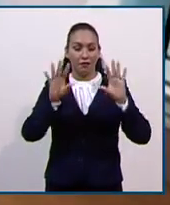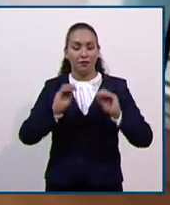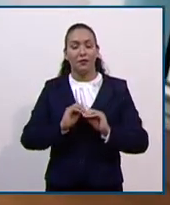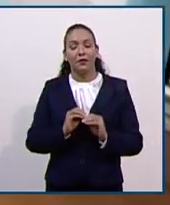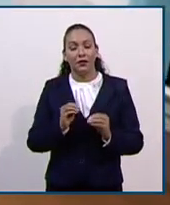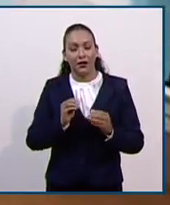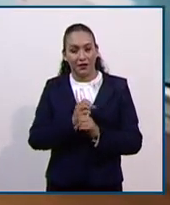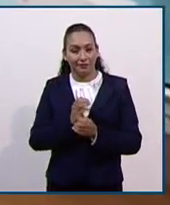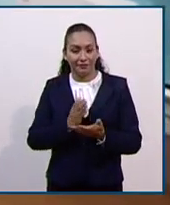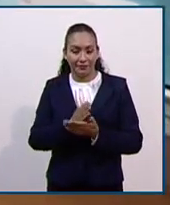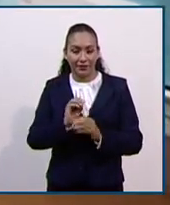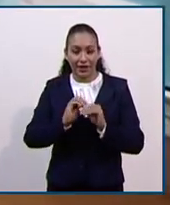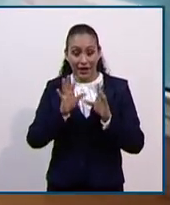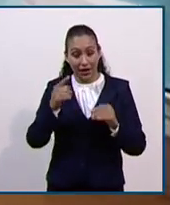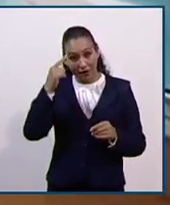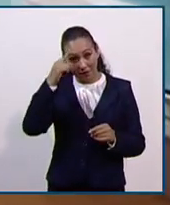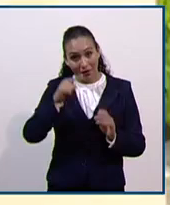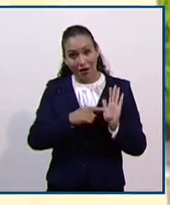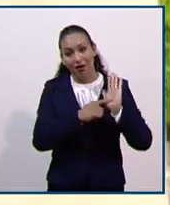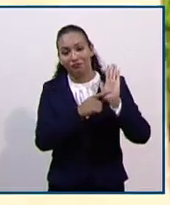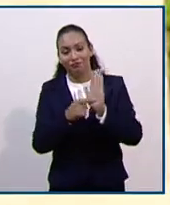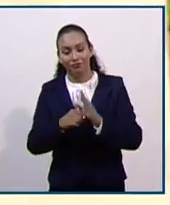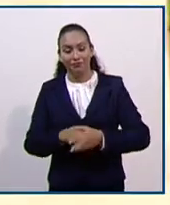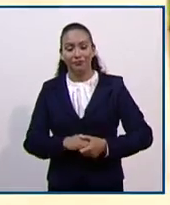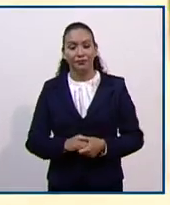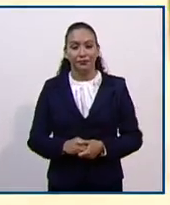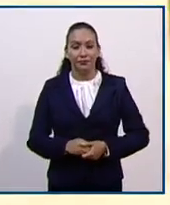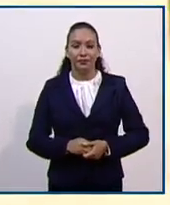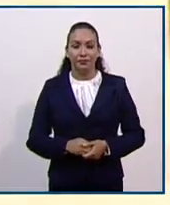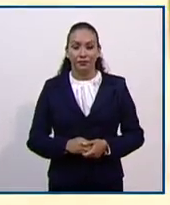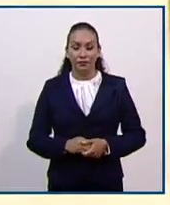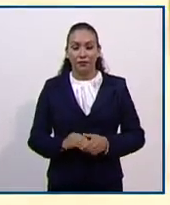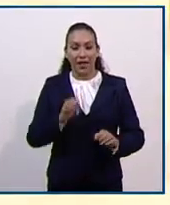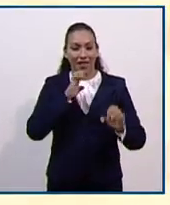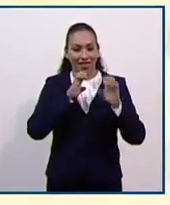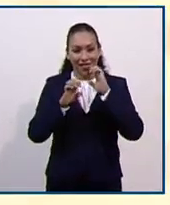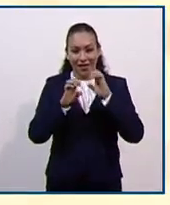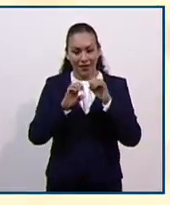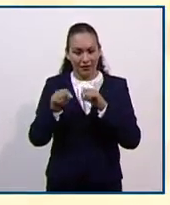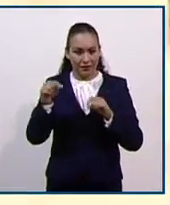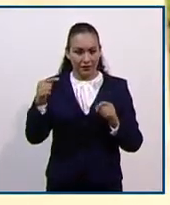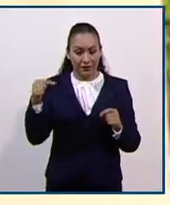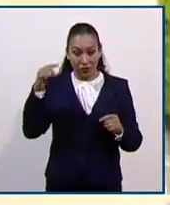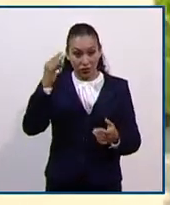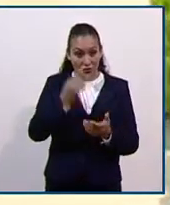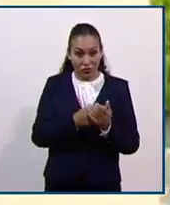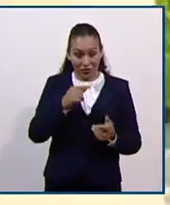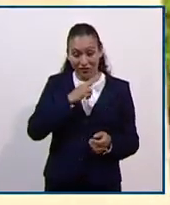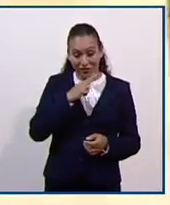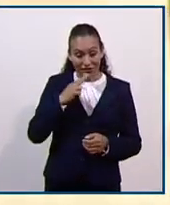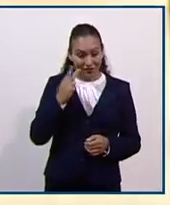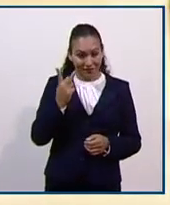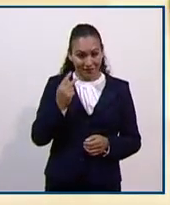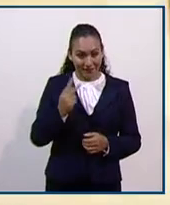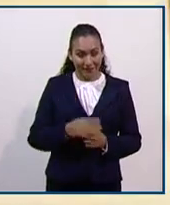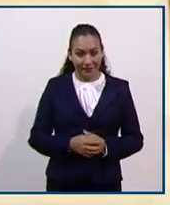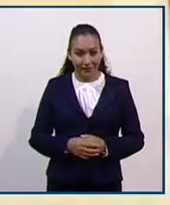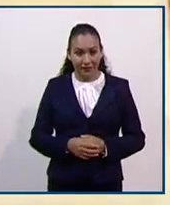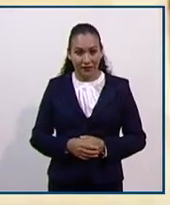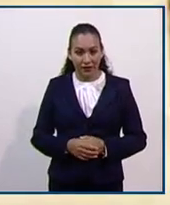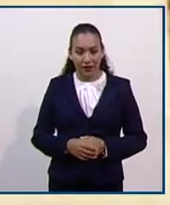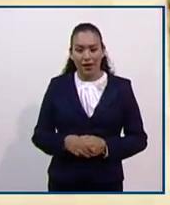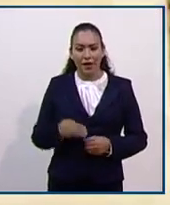sus procesos disciplinarios. En entrevista exclusiva para el canal del Poder Judicial de la Federación,